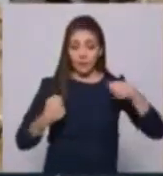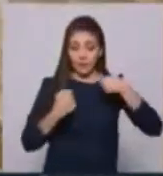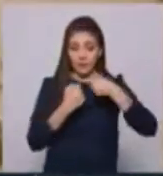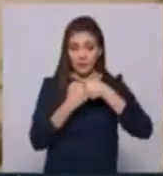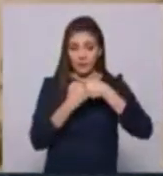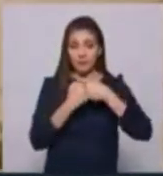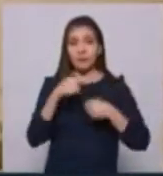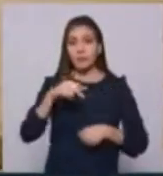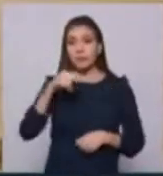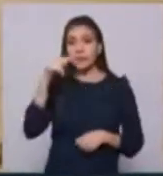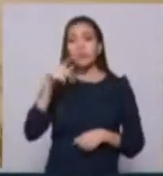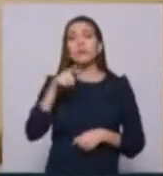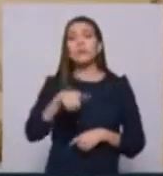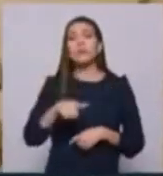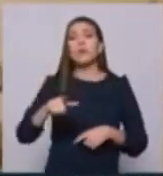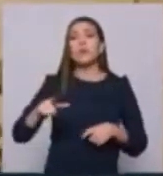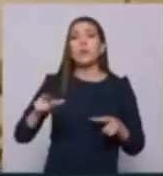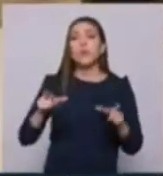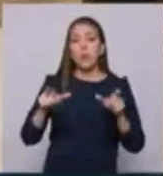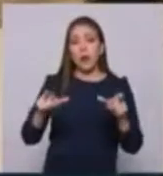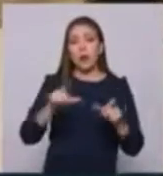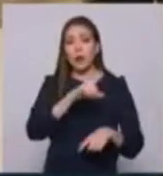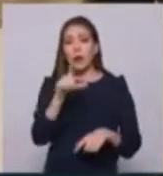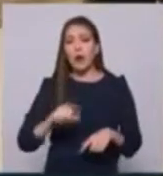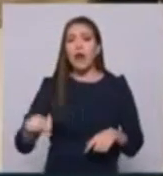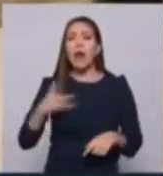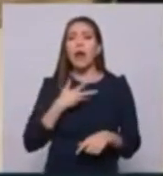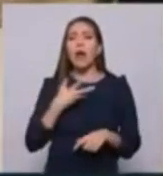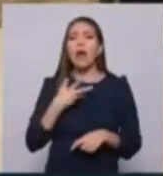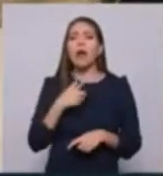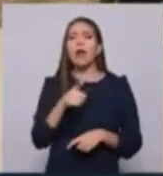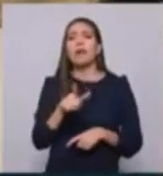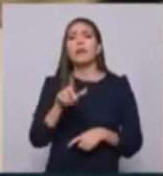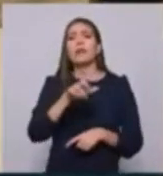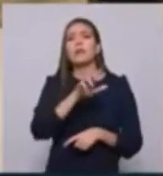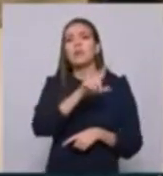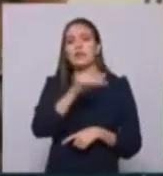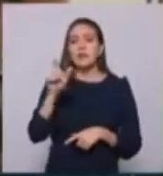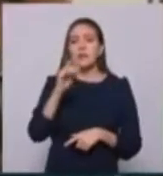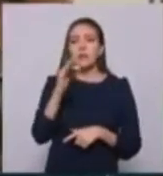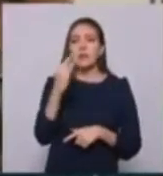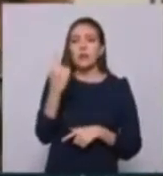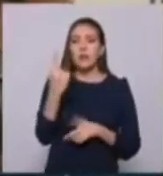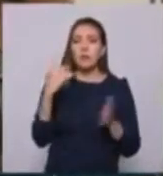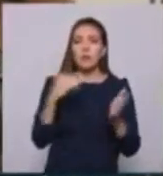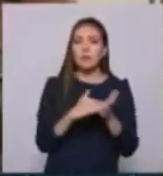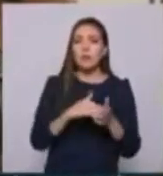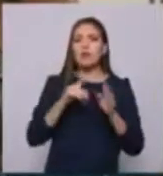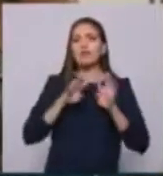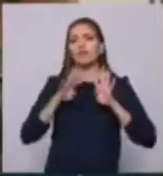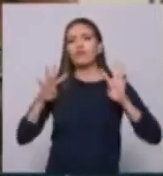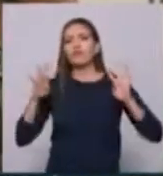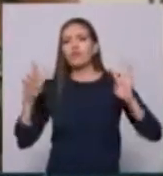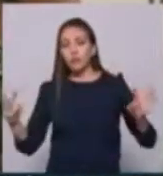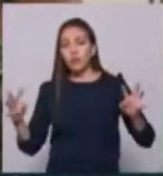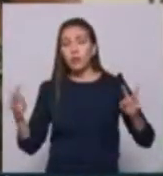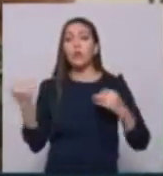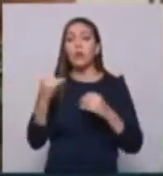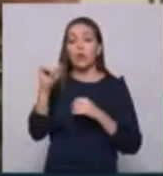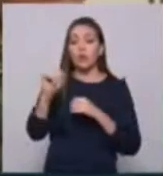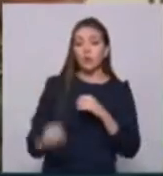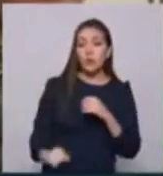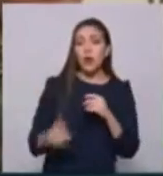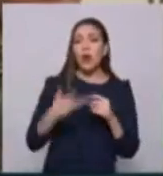la Guardia Nacional mantiene desplegados a 14.951 elementos y en la región sur, 10.500 más, que